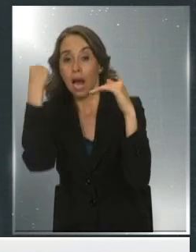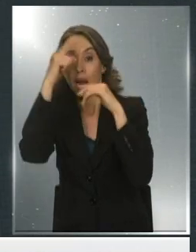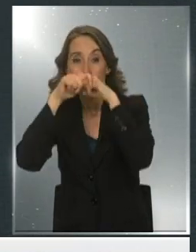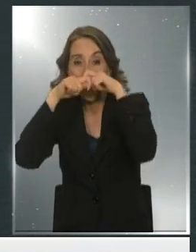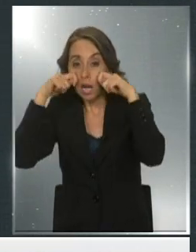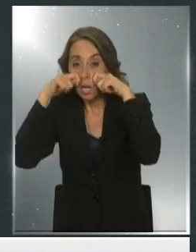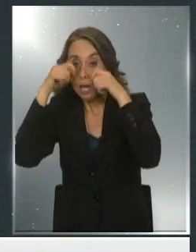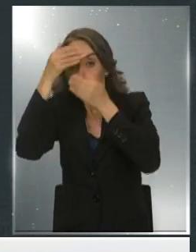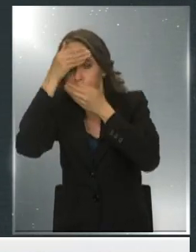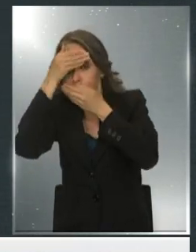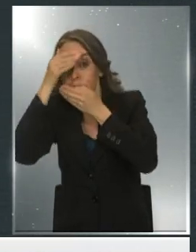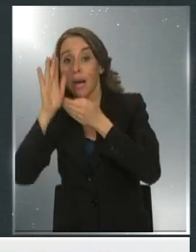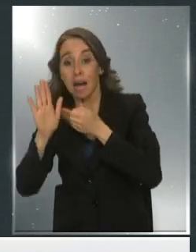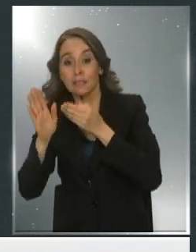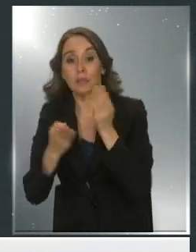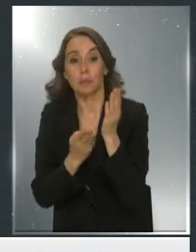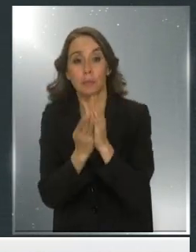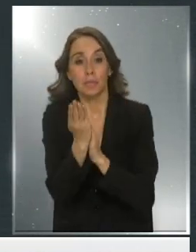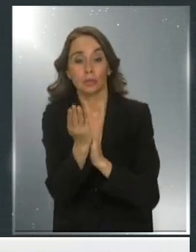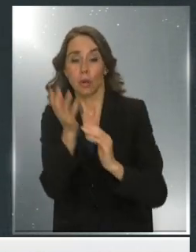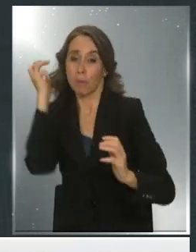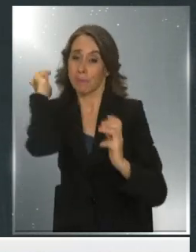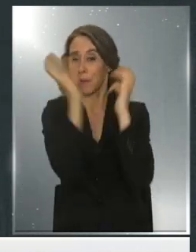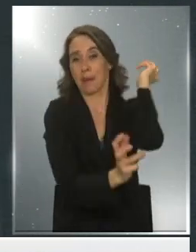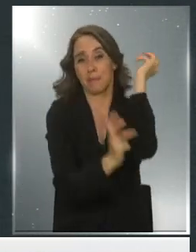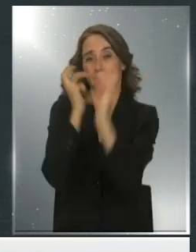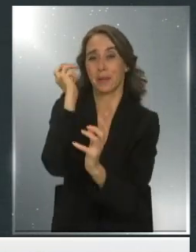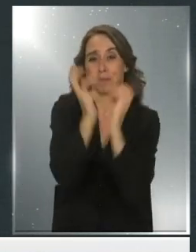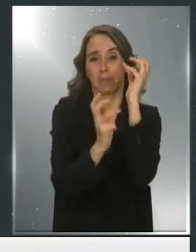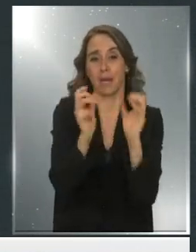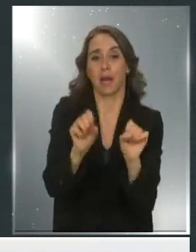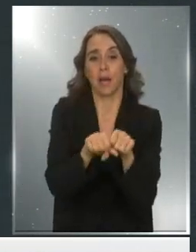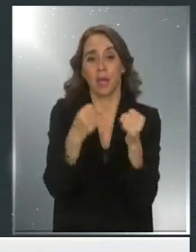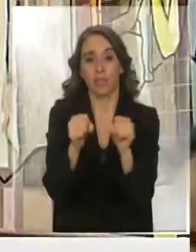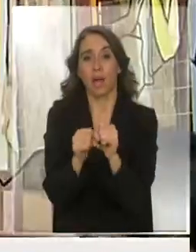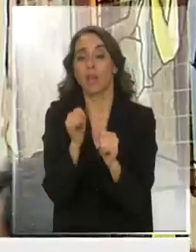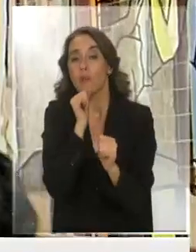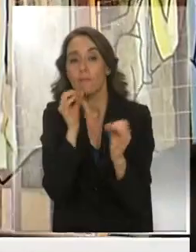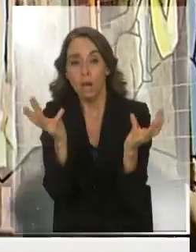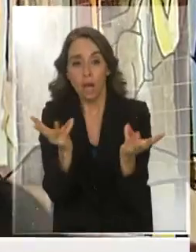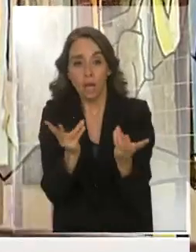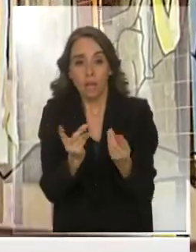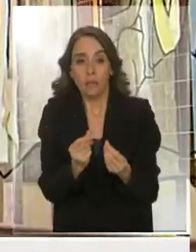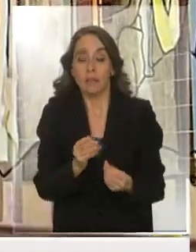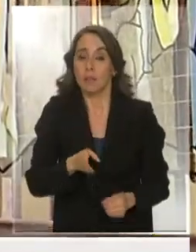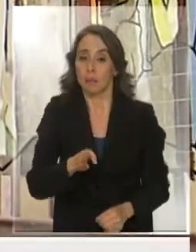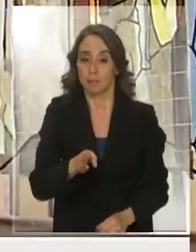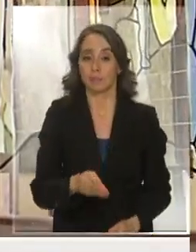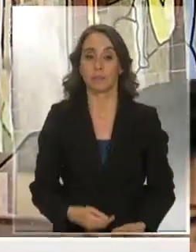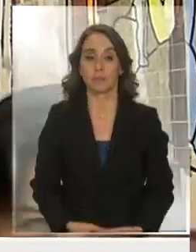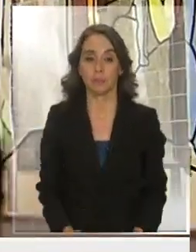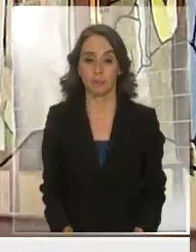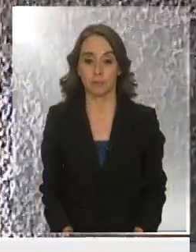cubierto, como ha sido habitual, comenzó con el ataque. Los daños no han sido cuantificados aún.